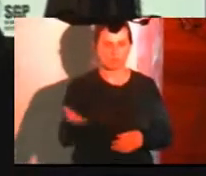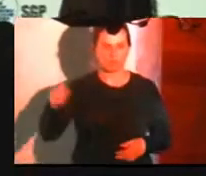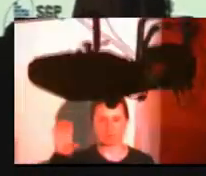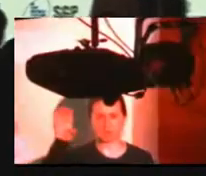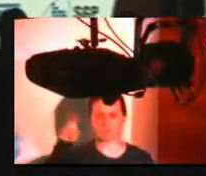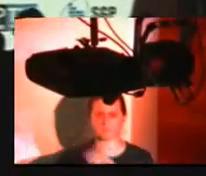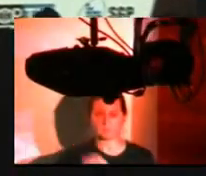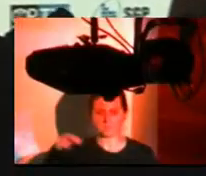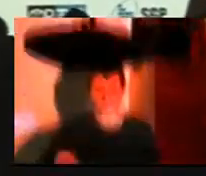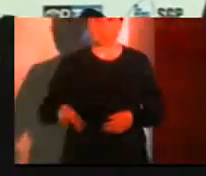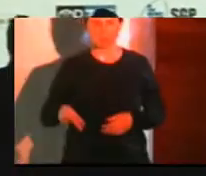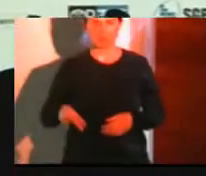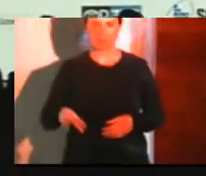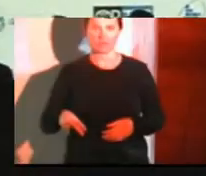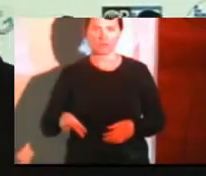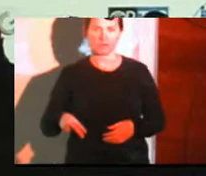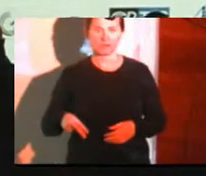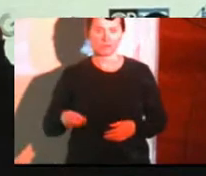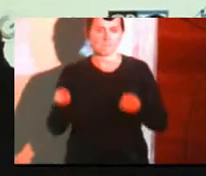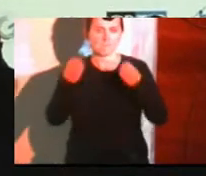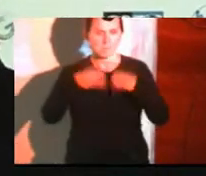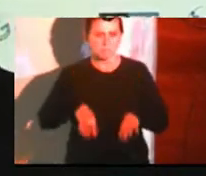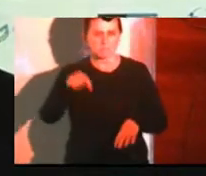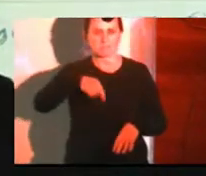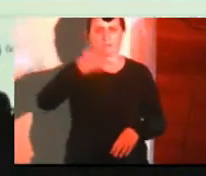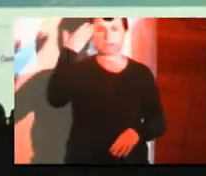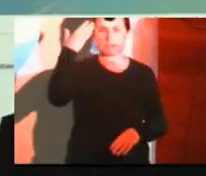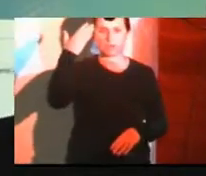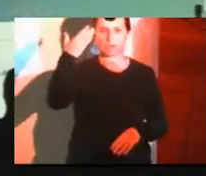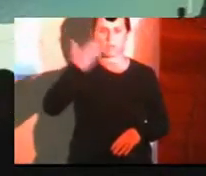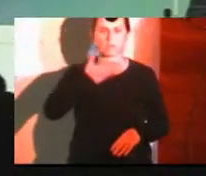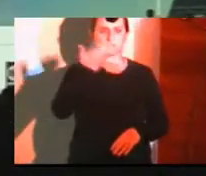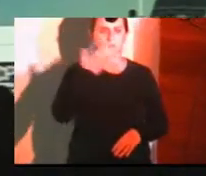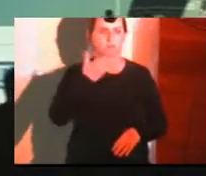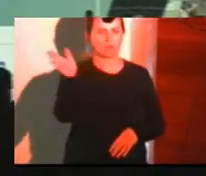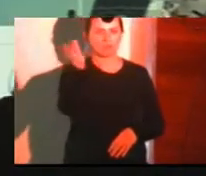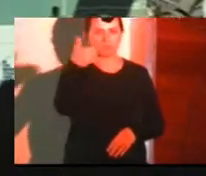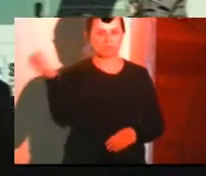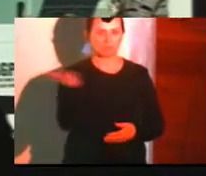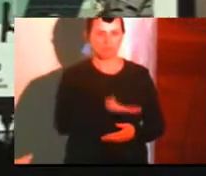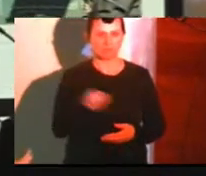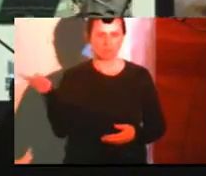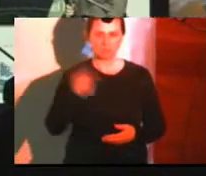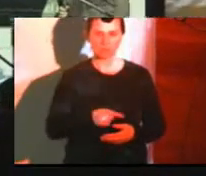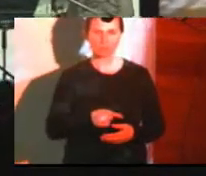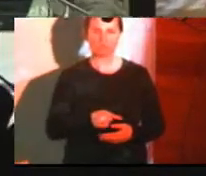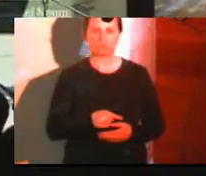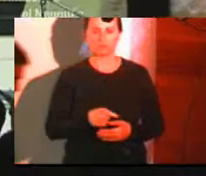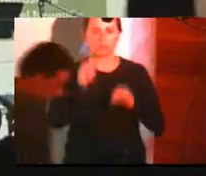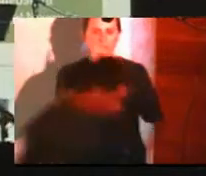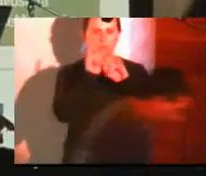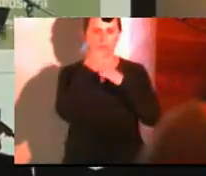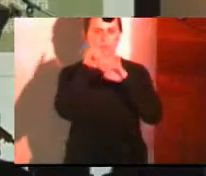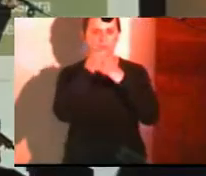Neuquén a dar inicio a estas jornadas dirigiéndose a los presentes. Habla a continuación el ingeniero